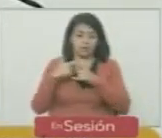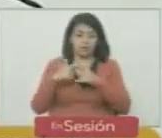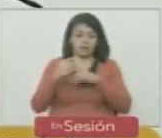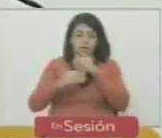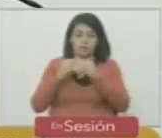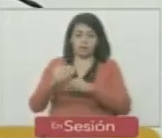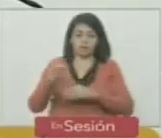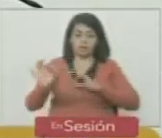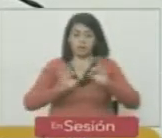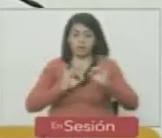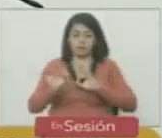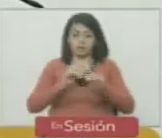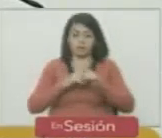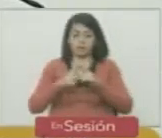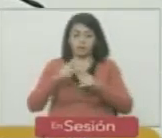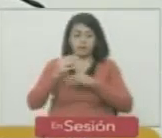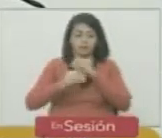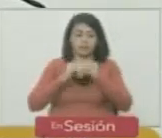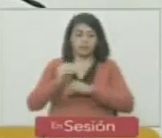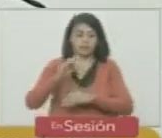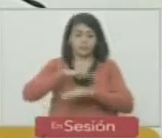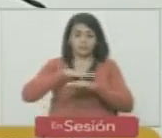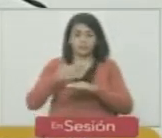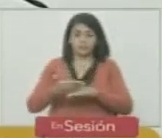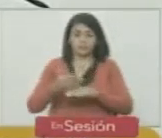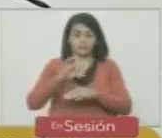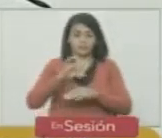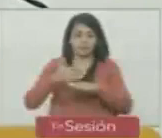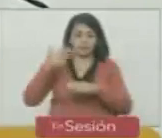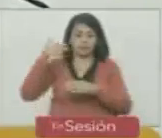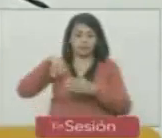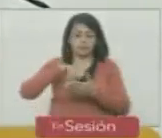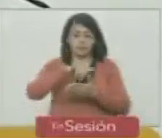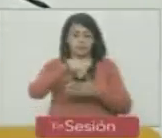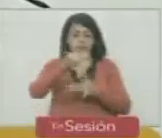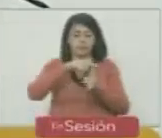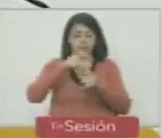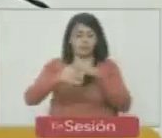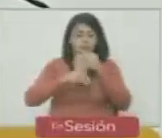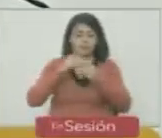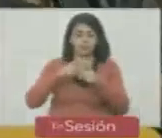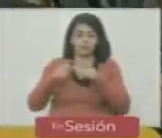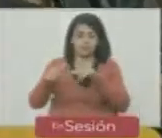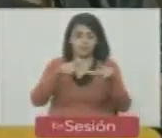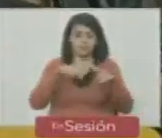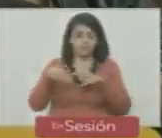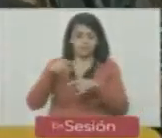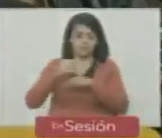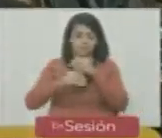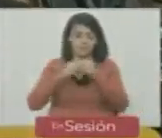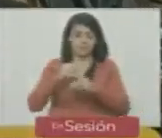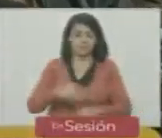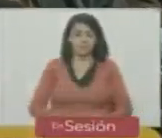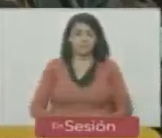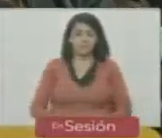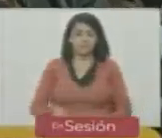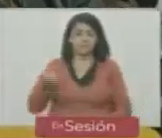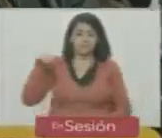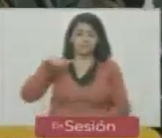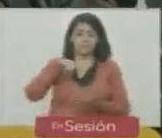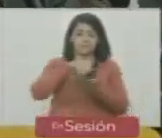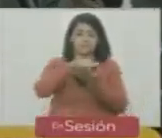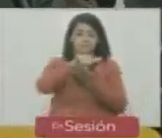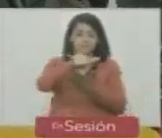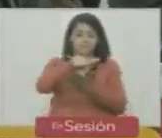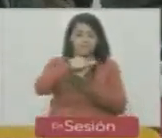la logística coordinó con la Shell el su vuelo. Al aterrizar en